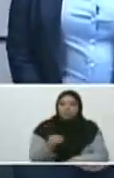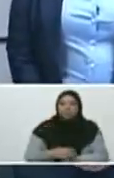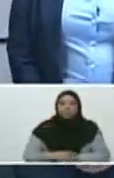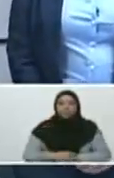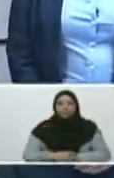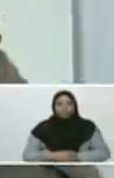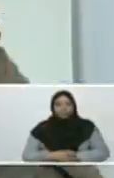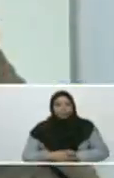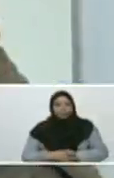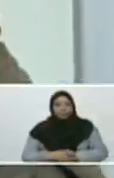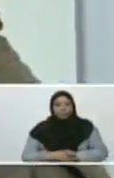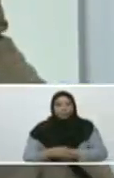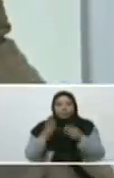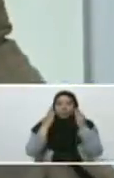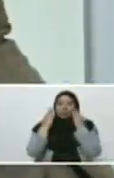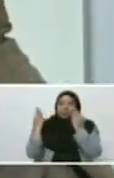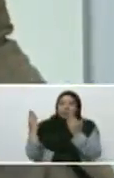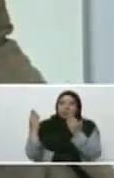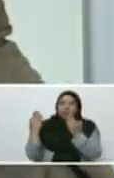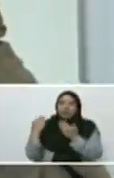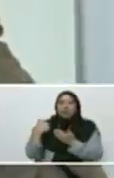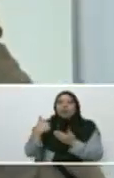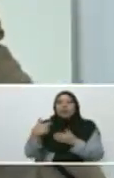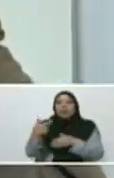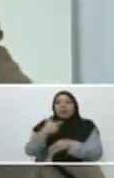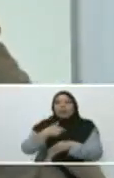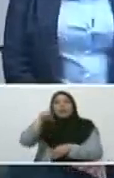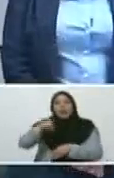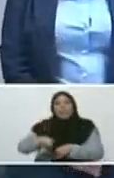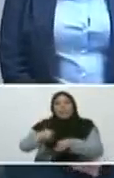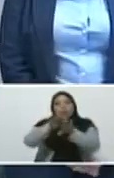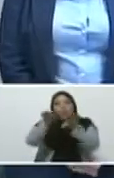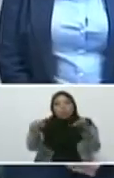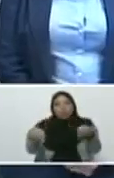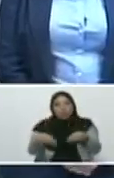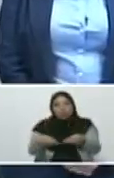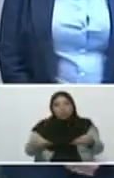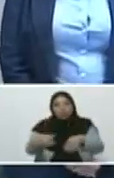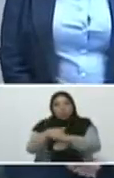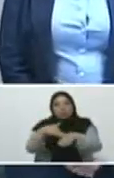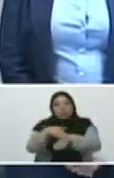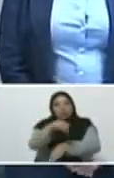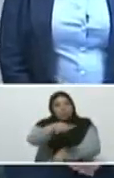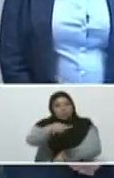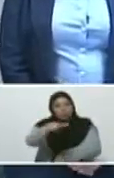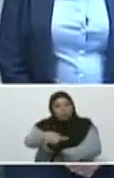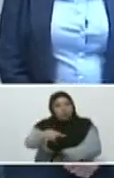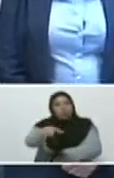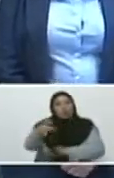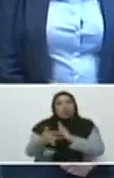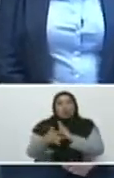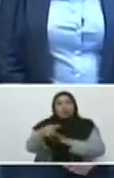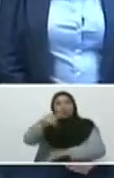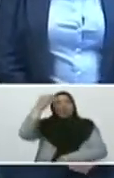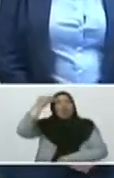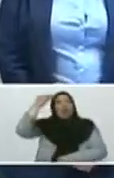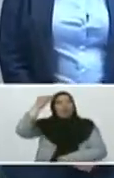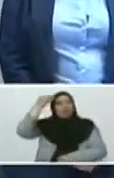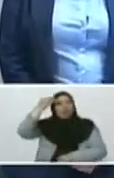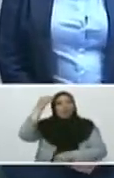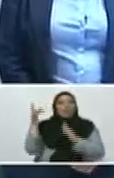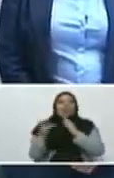Héctor Rodríguez Castro, está el ministro de Agricultura, que le mete a la ciencia, a la tecnología y a todo lo que sea el conocimiento para